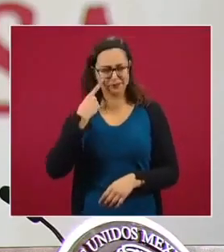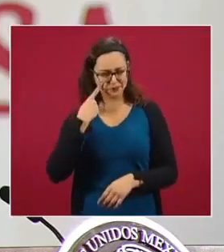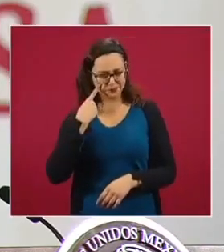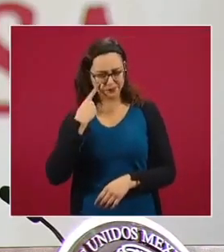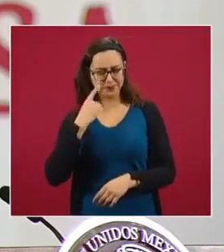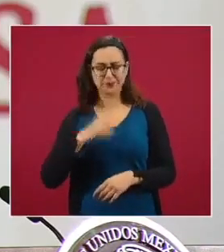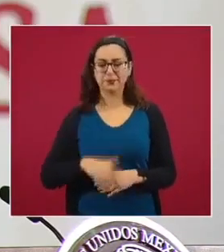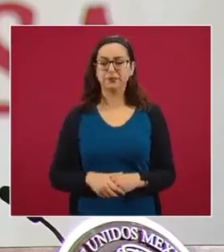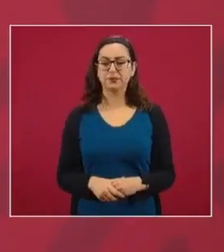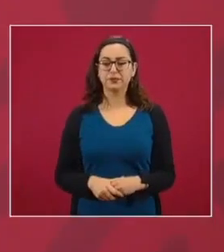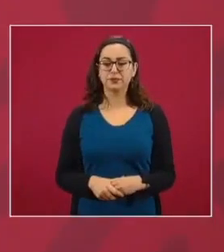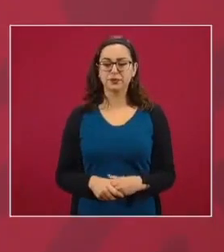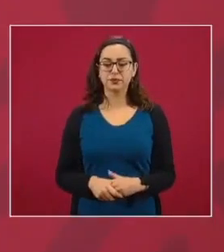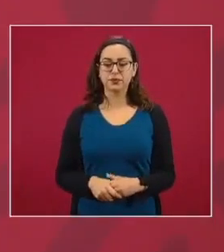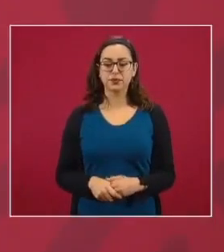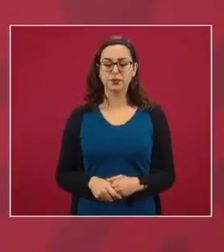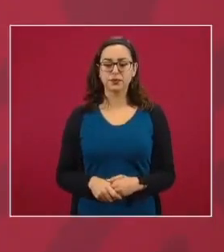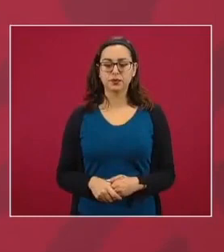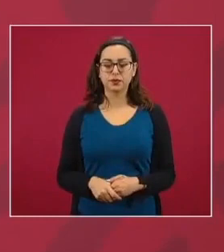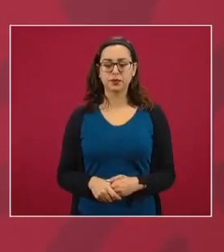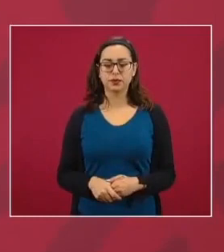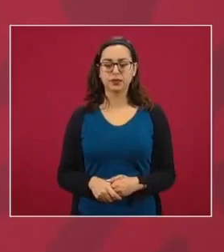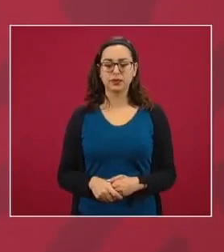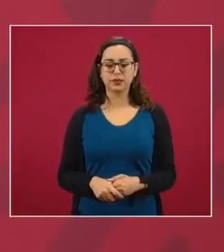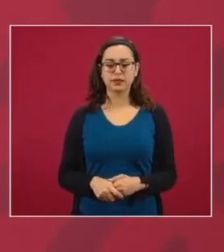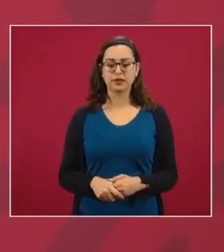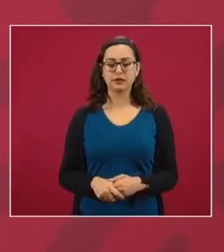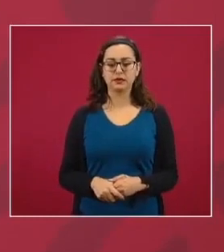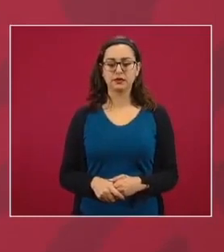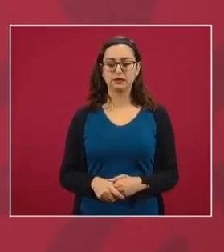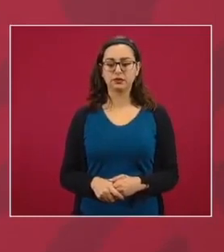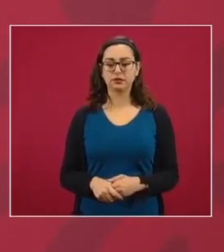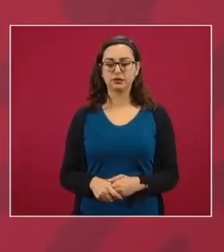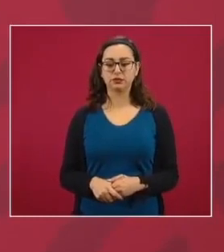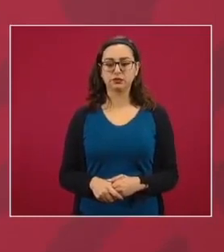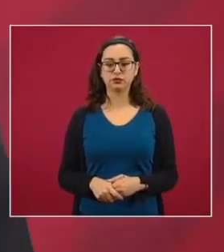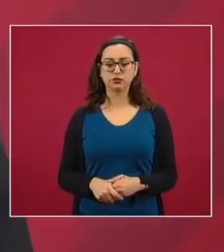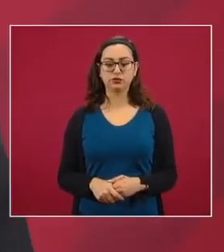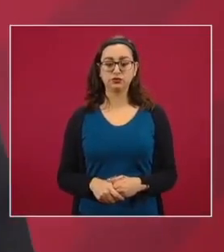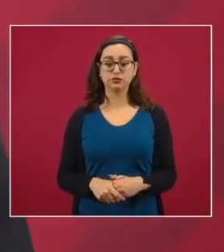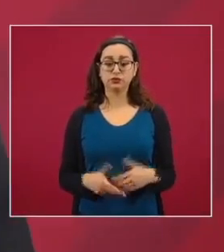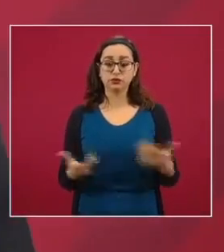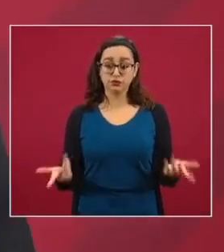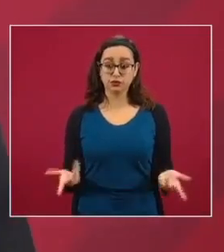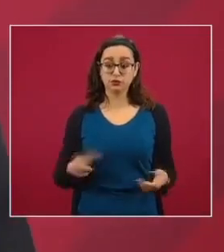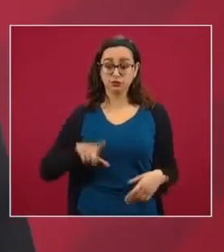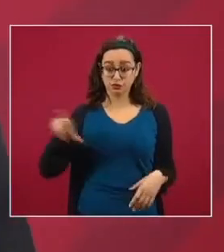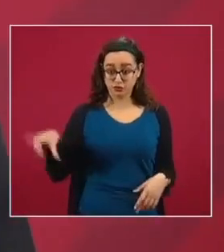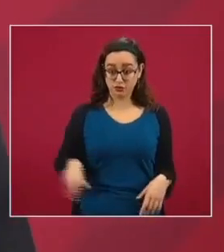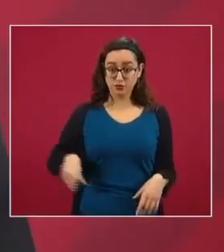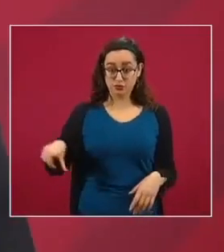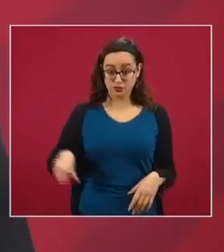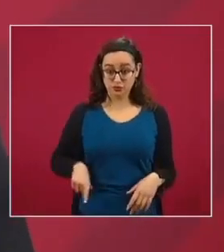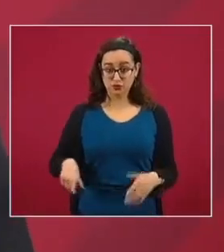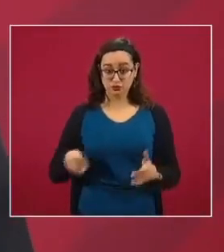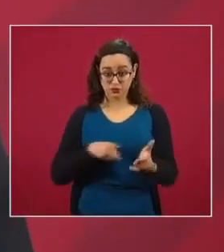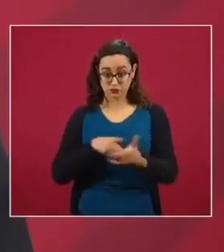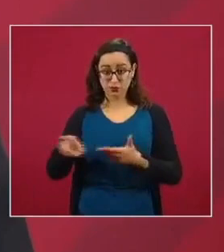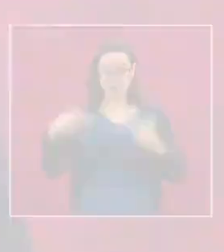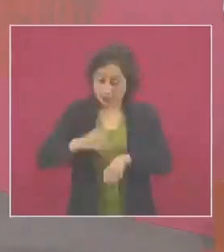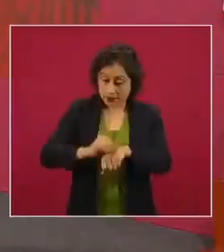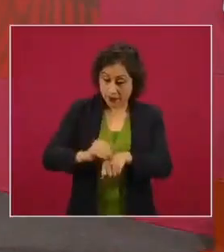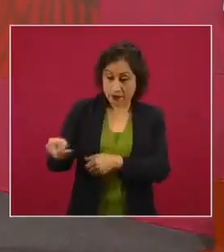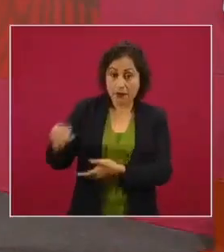ya este gobierno no es el principal violador de los derechos